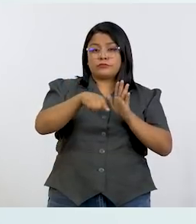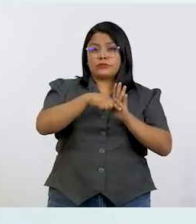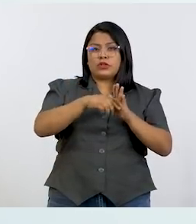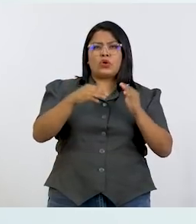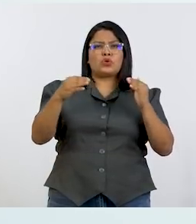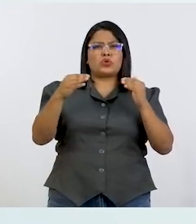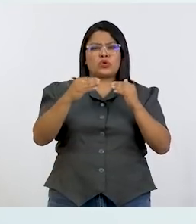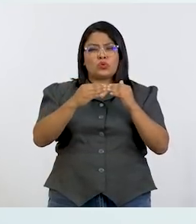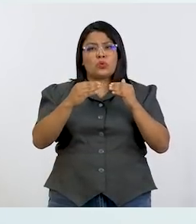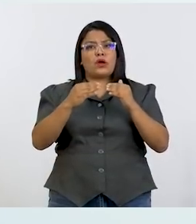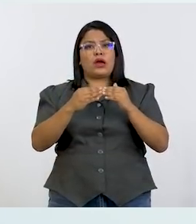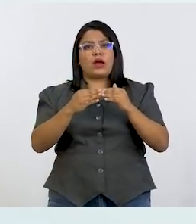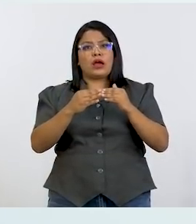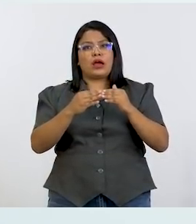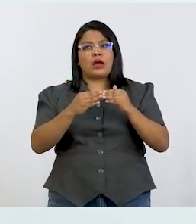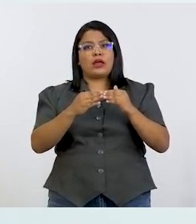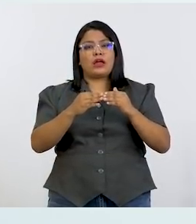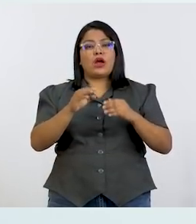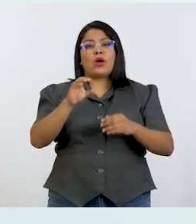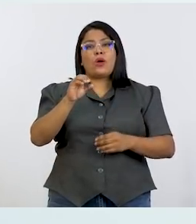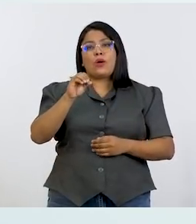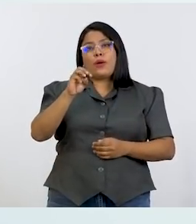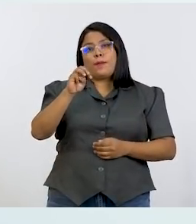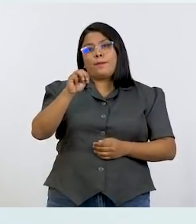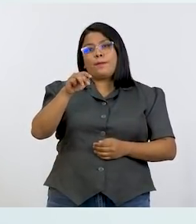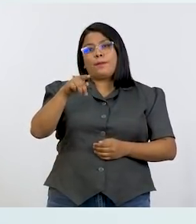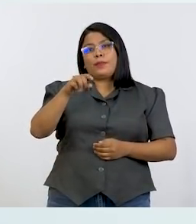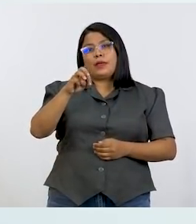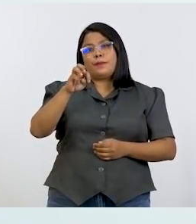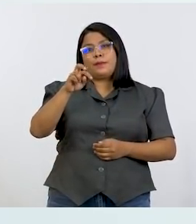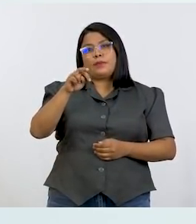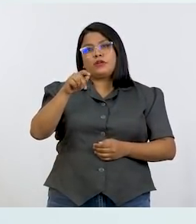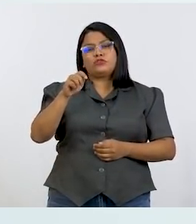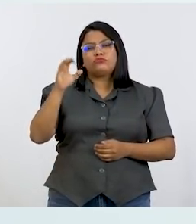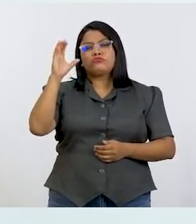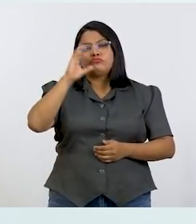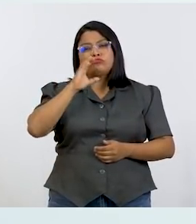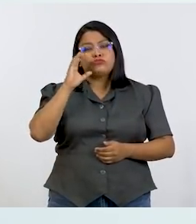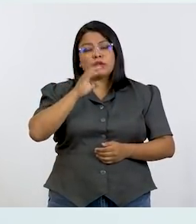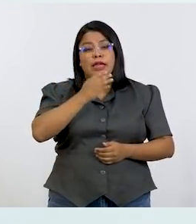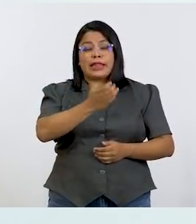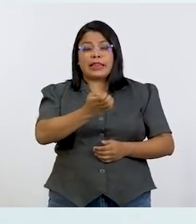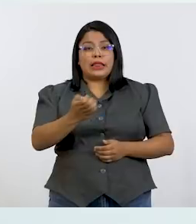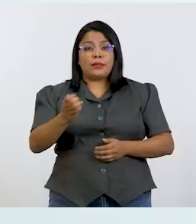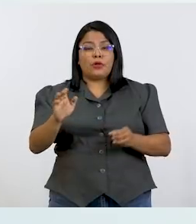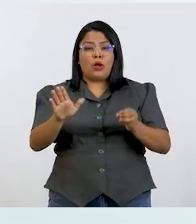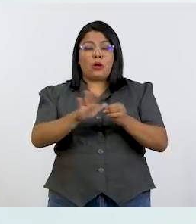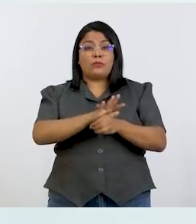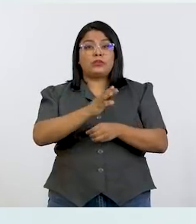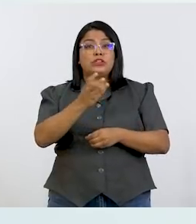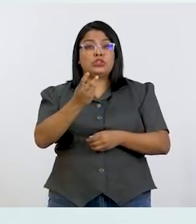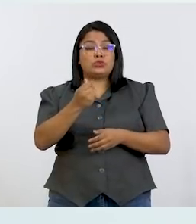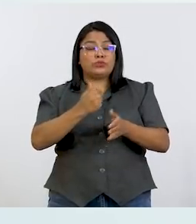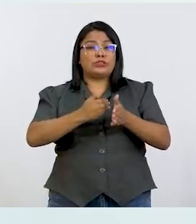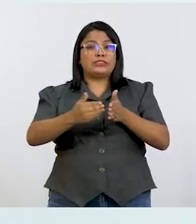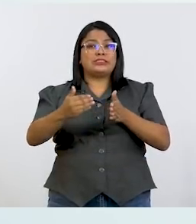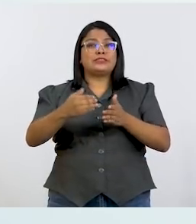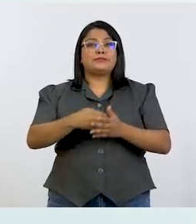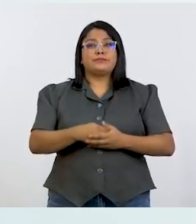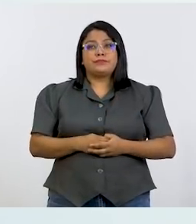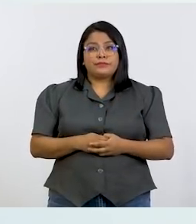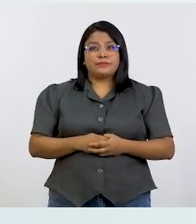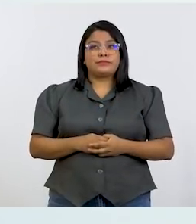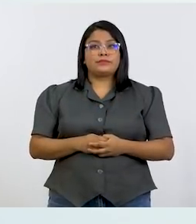A este sentido de la resta también se le conoce como complemento, pues se busca la cantidad de objetos que complementan